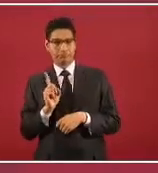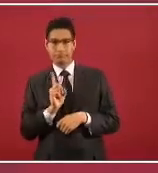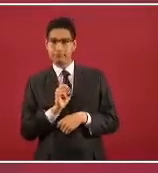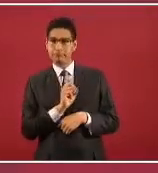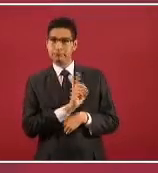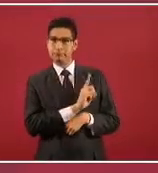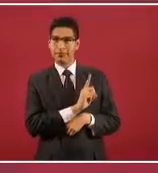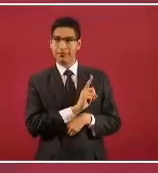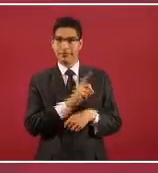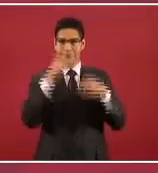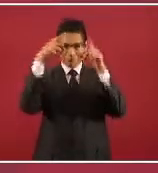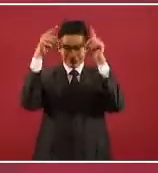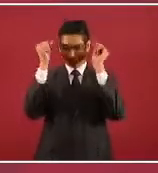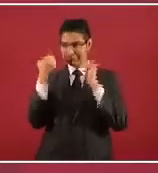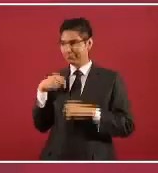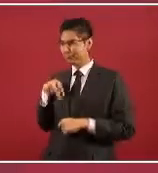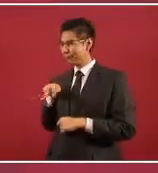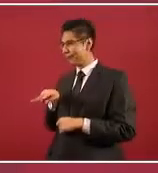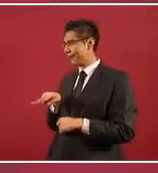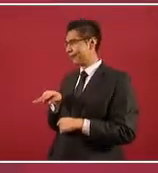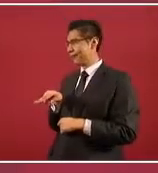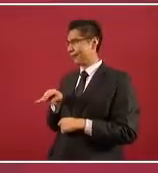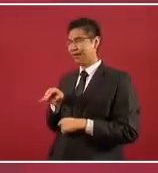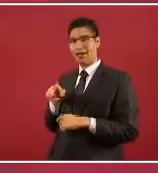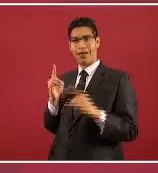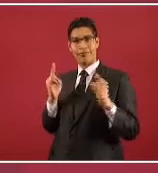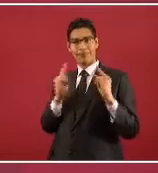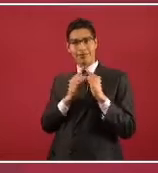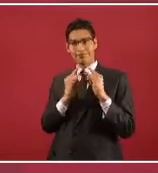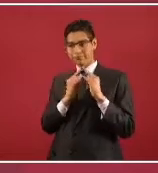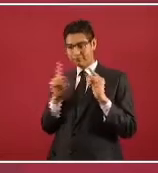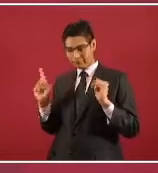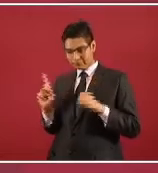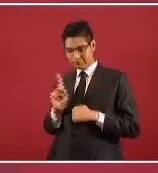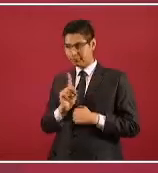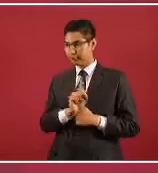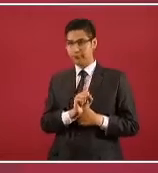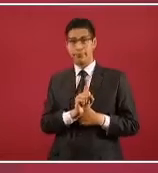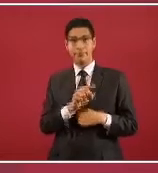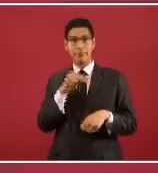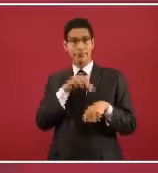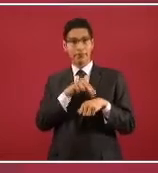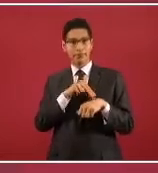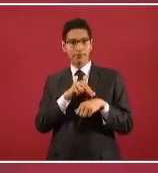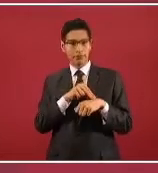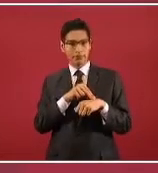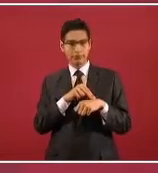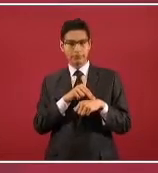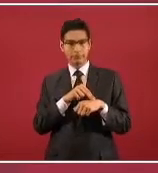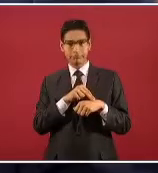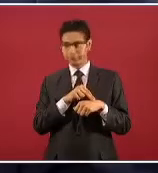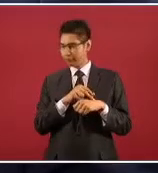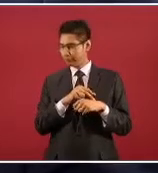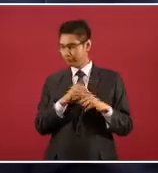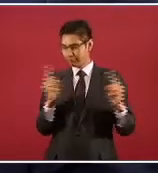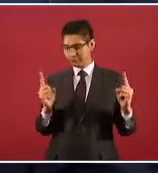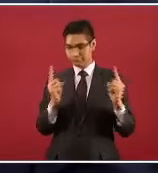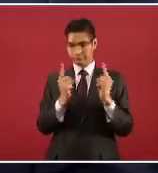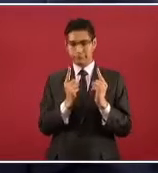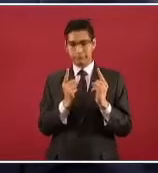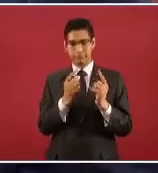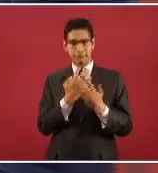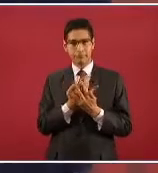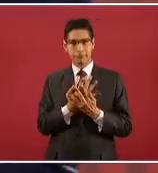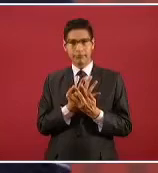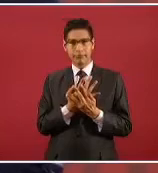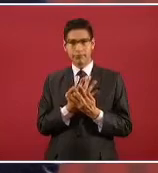en la unidad móvil, lo pasa a un médico y el médico decide